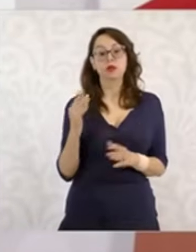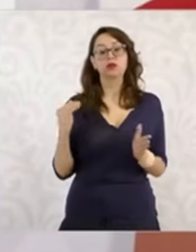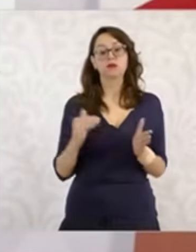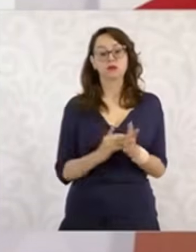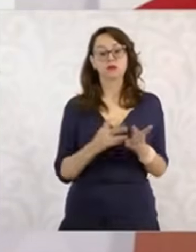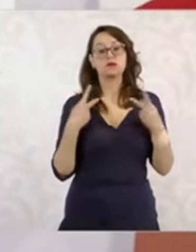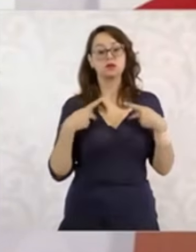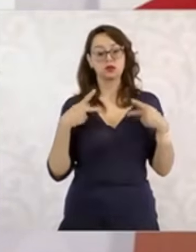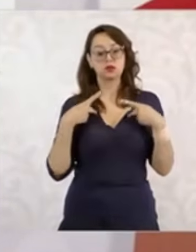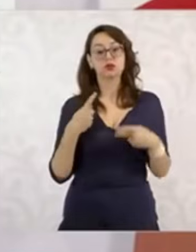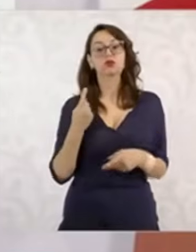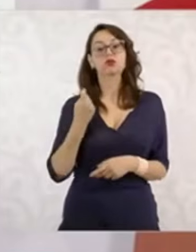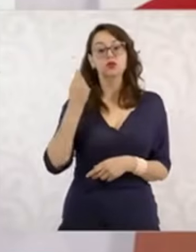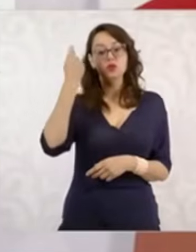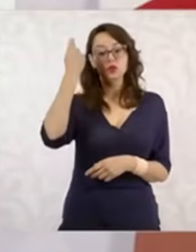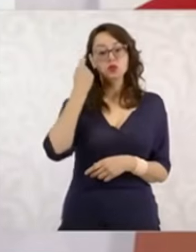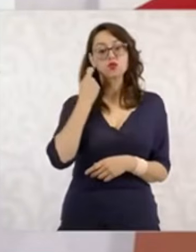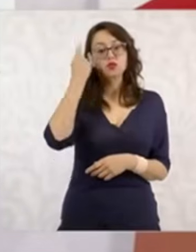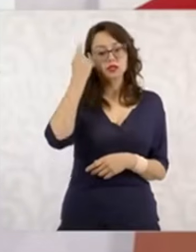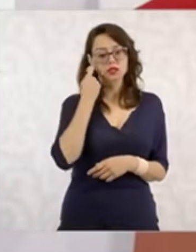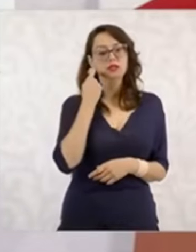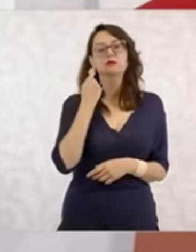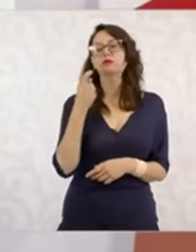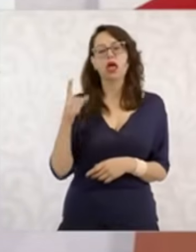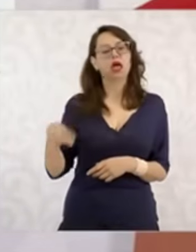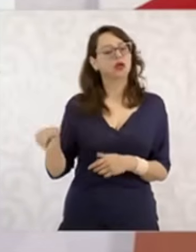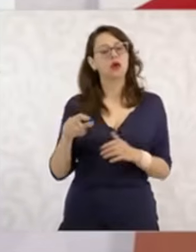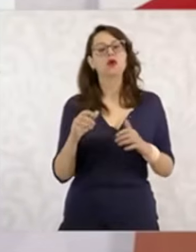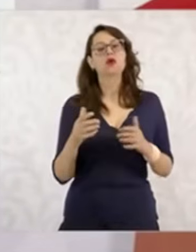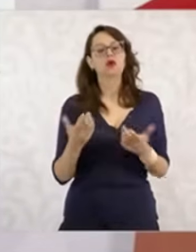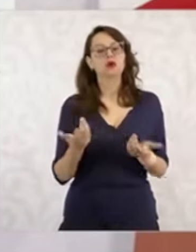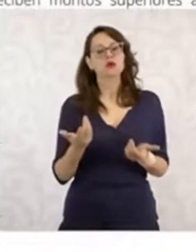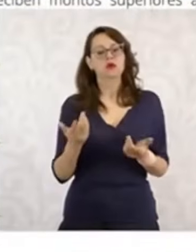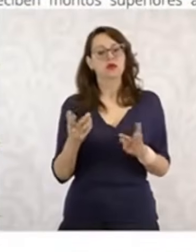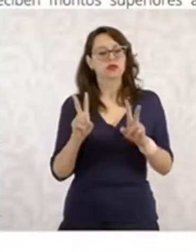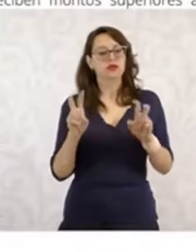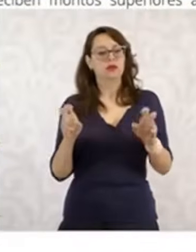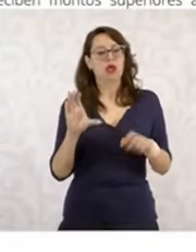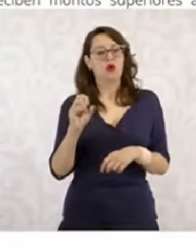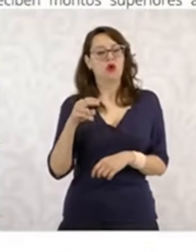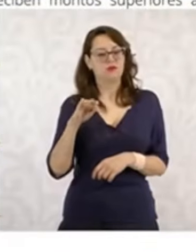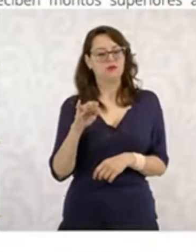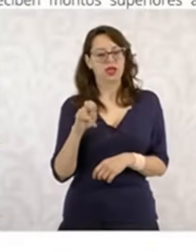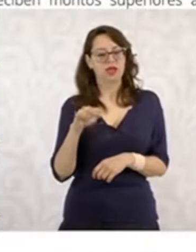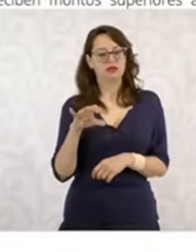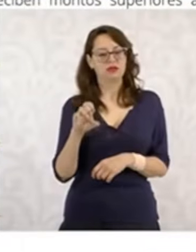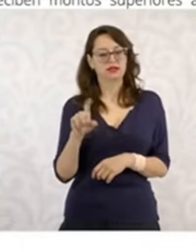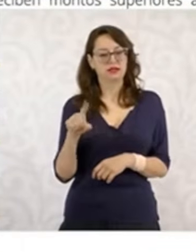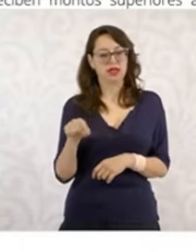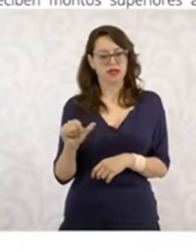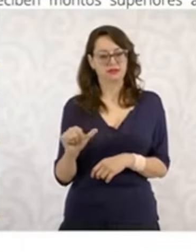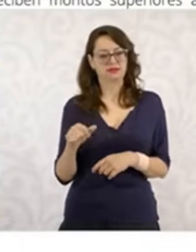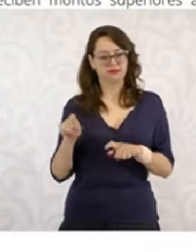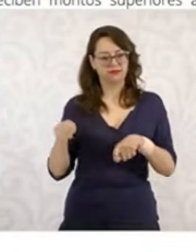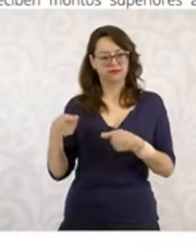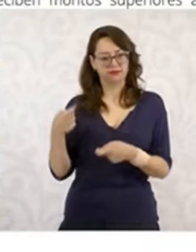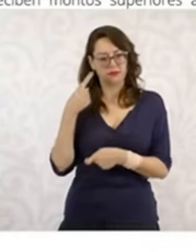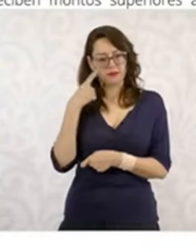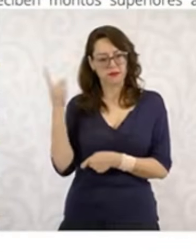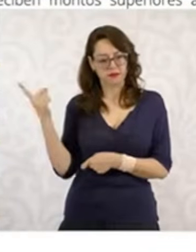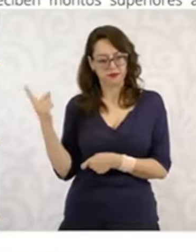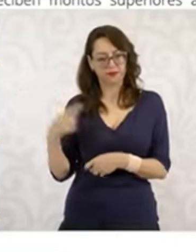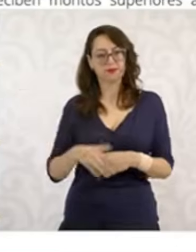jubiladas del régimen de confianza, a las cuales se les paga cerca de 41,000 millones de pesos al